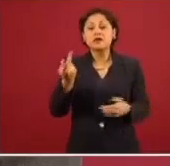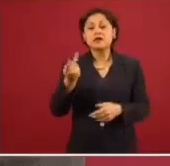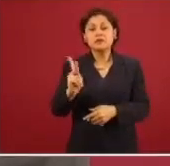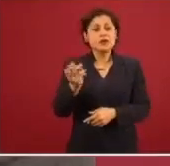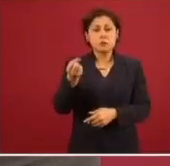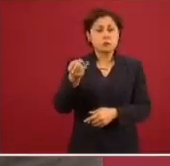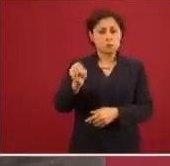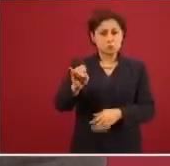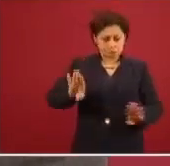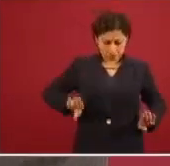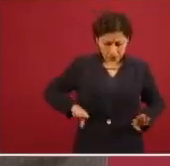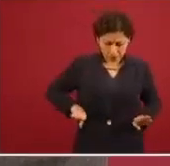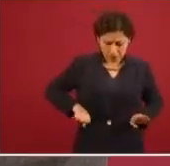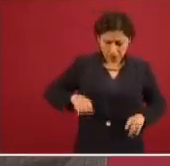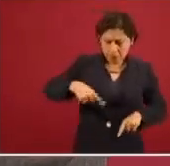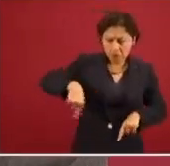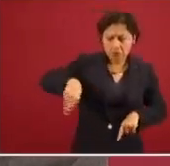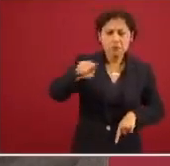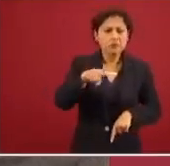normal,